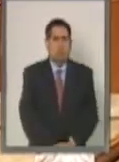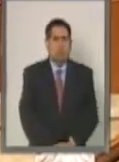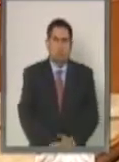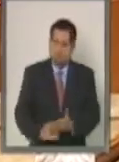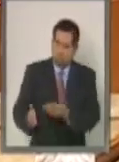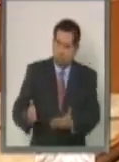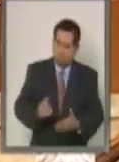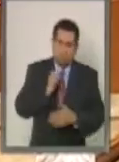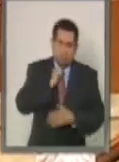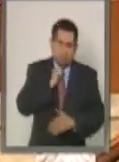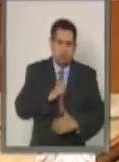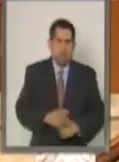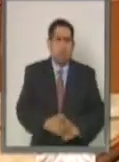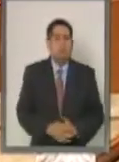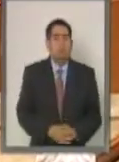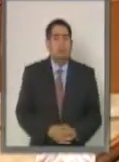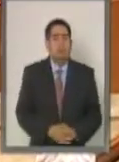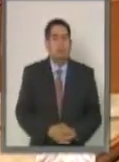señor senador.